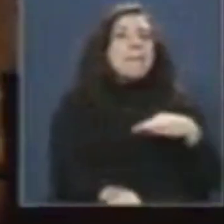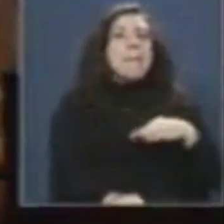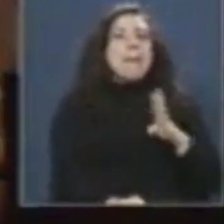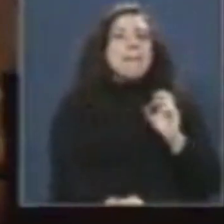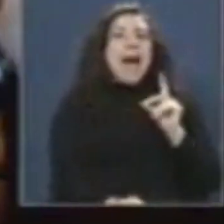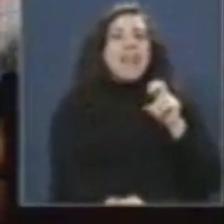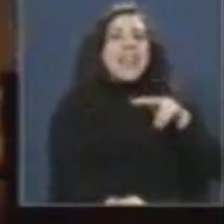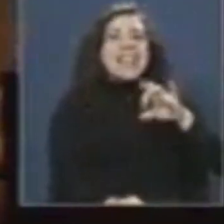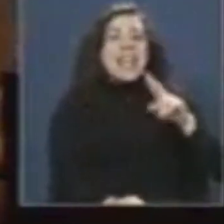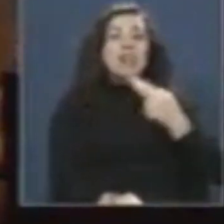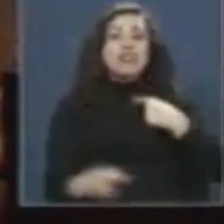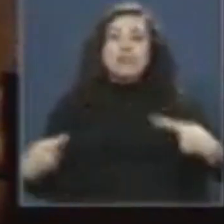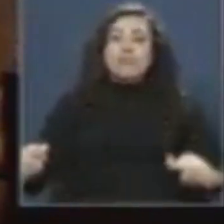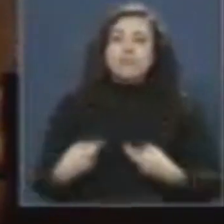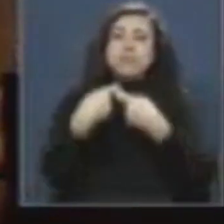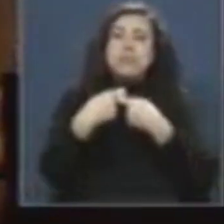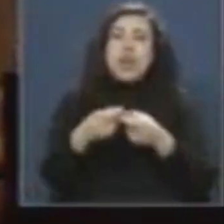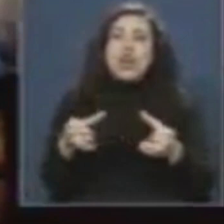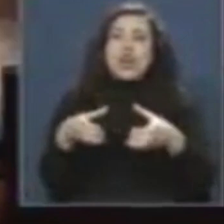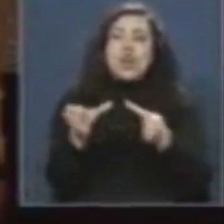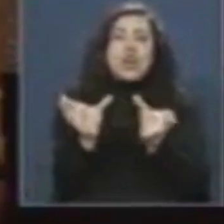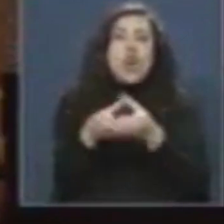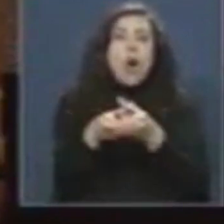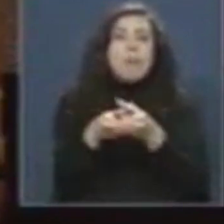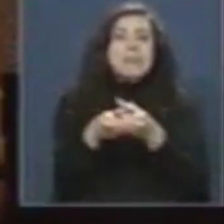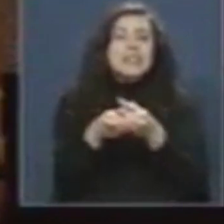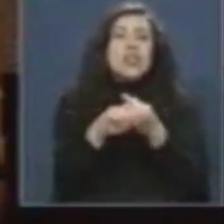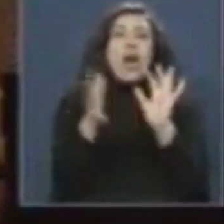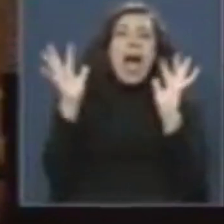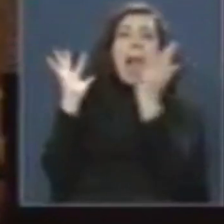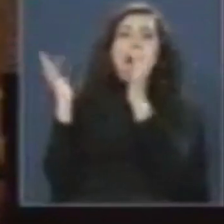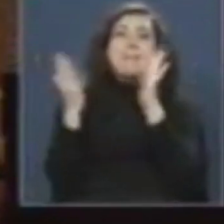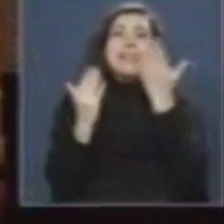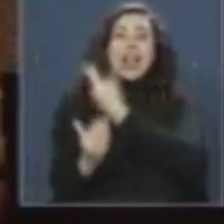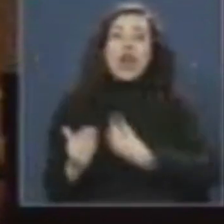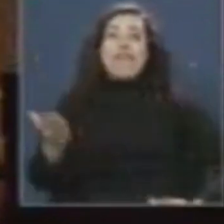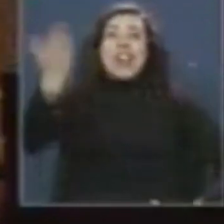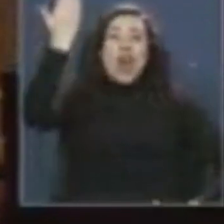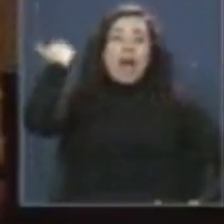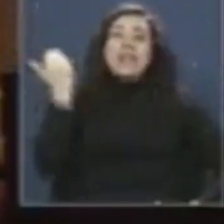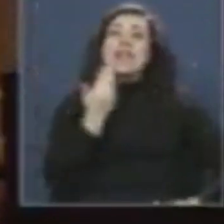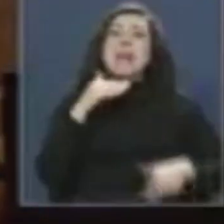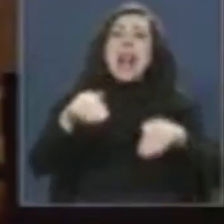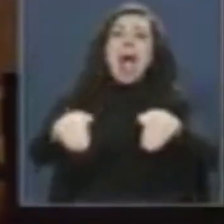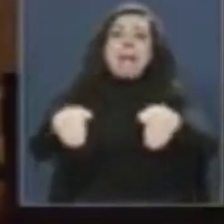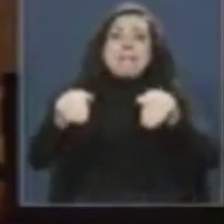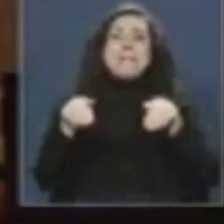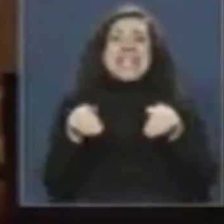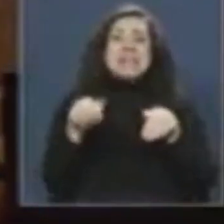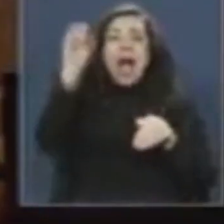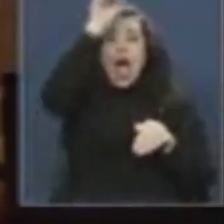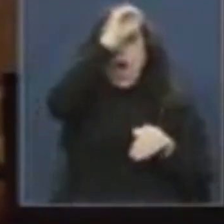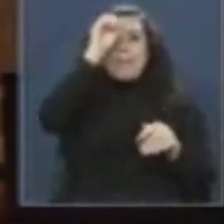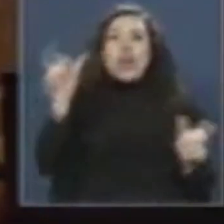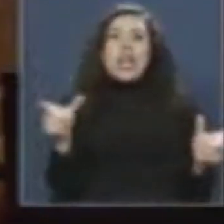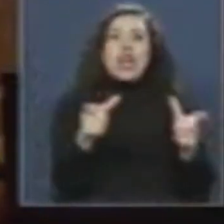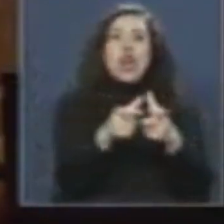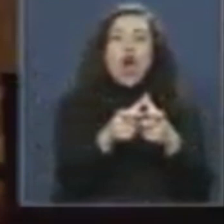con el cual nos enfrentamos en la Comisión de Medio Ambiente en la legislatura pasada, que tenía exactamente la misma posición que el Consejo